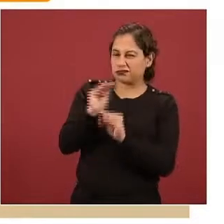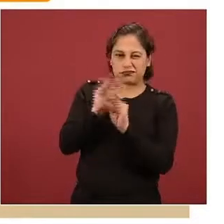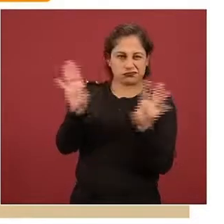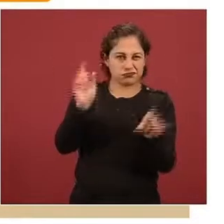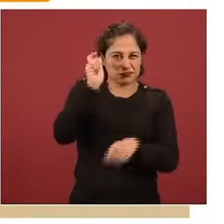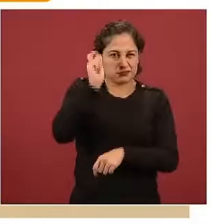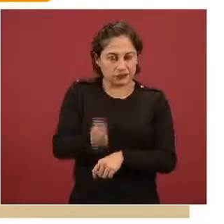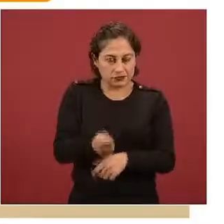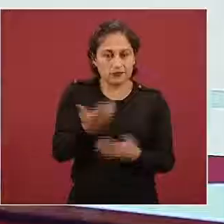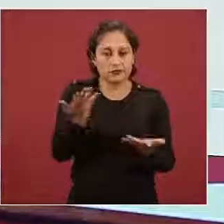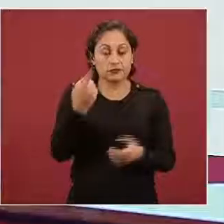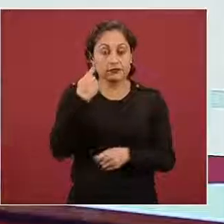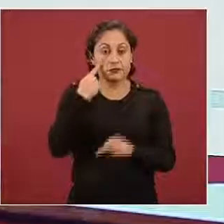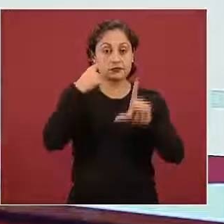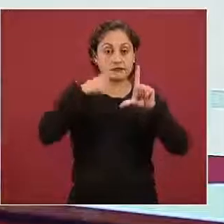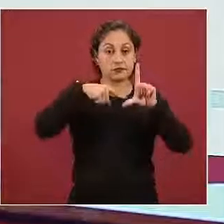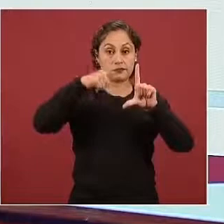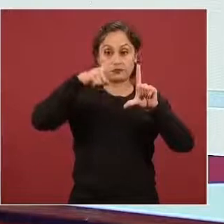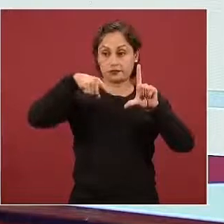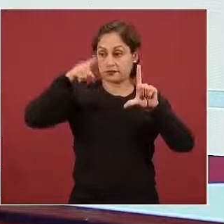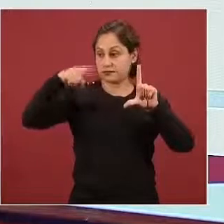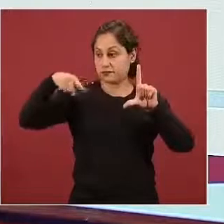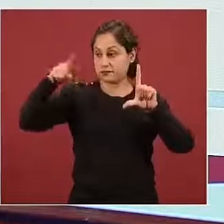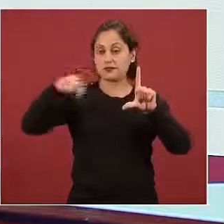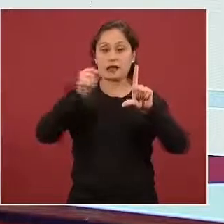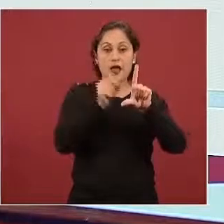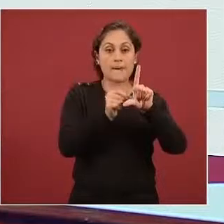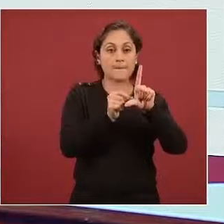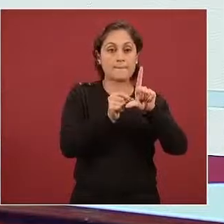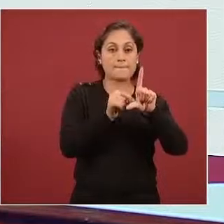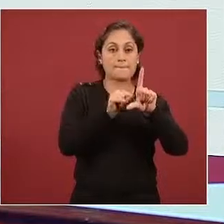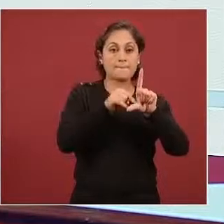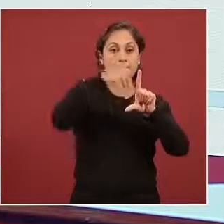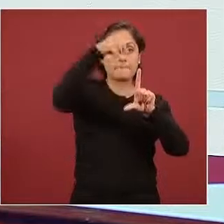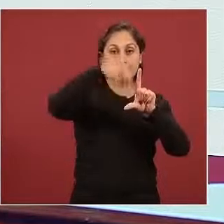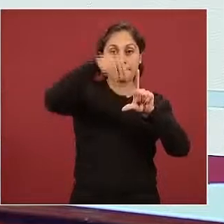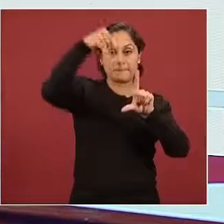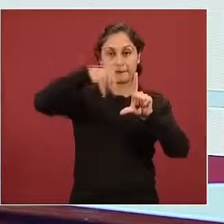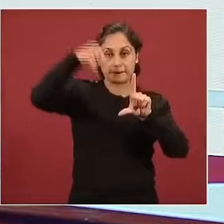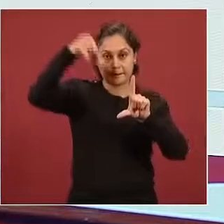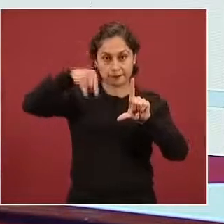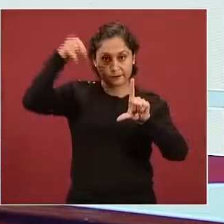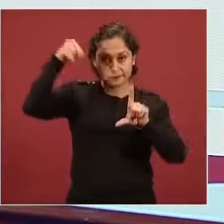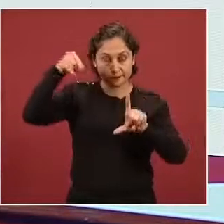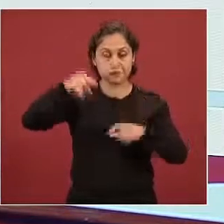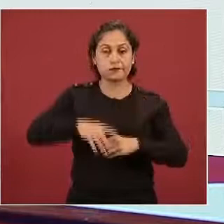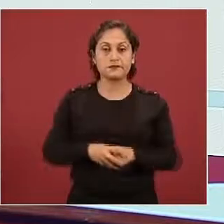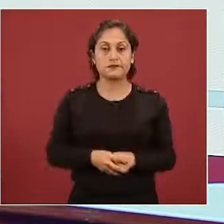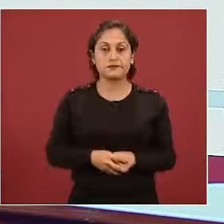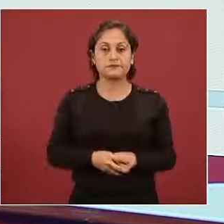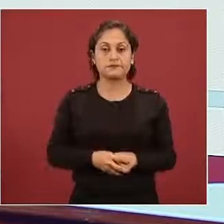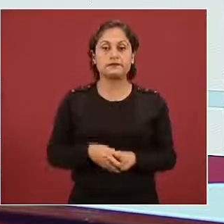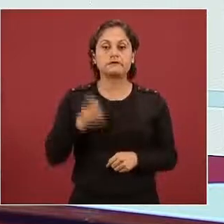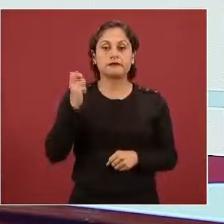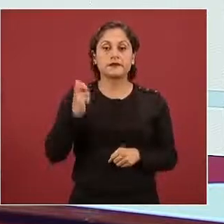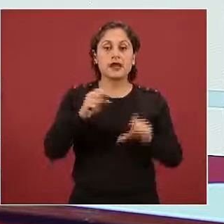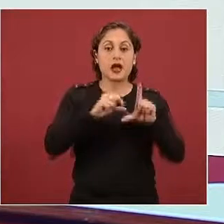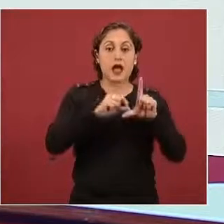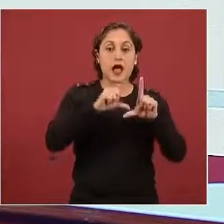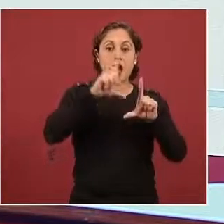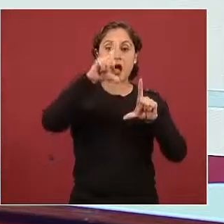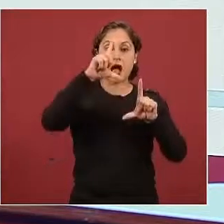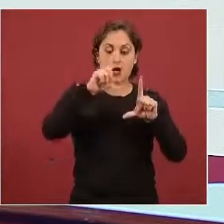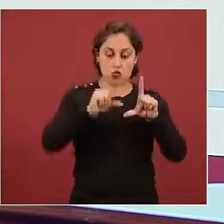nos muestra es una serie de líneas que le llamamos columnas porque son verticales, y el tamaño que presenta cada una de